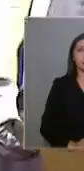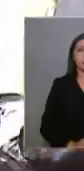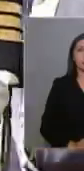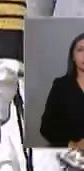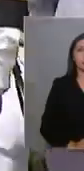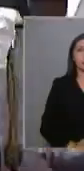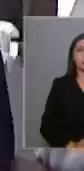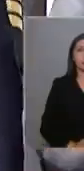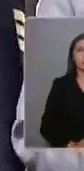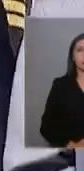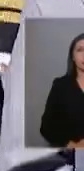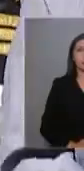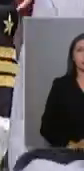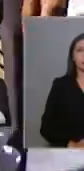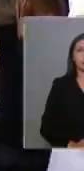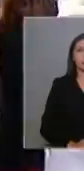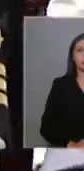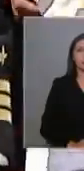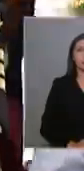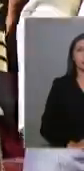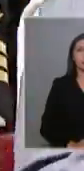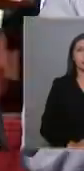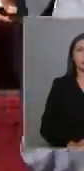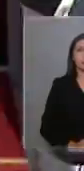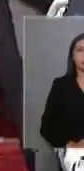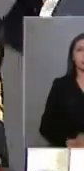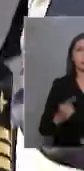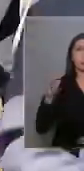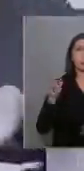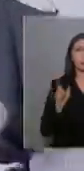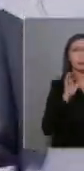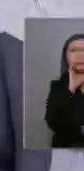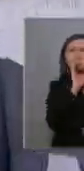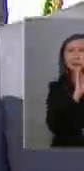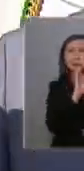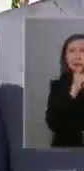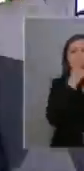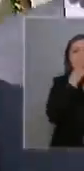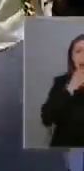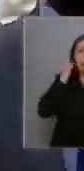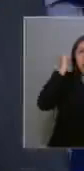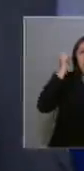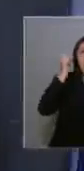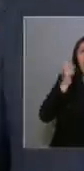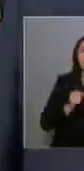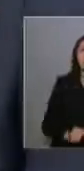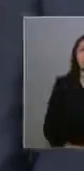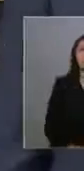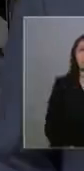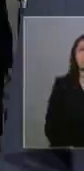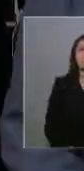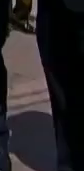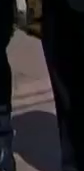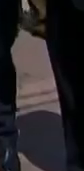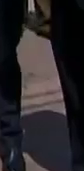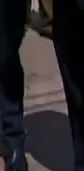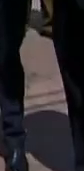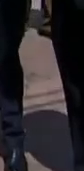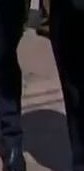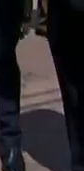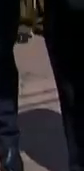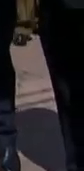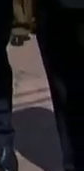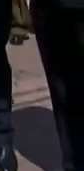Cómo se enamoraron ustedes presidentes yo creo que que discrepo con la afirmación